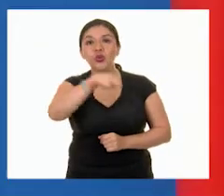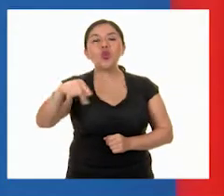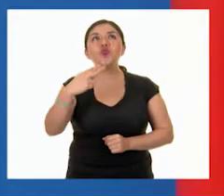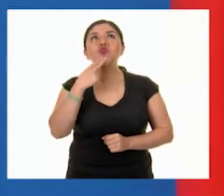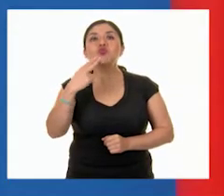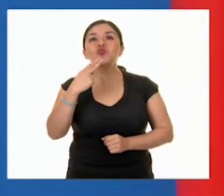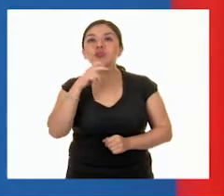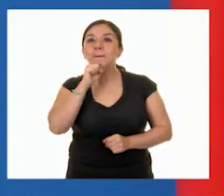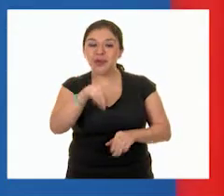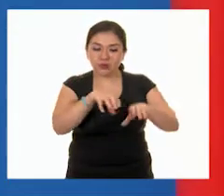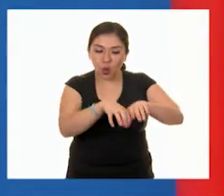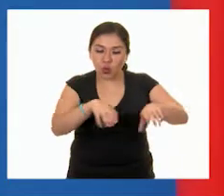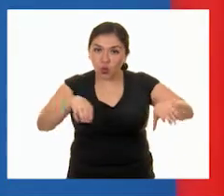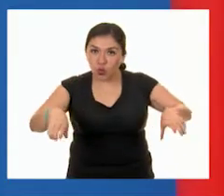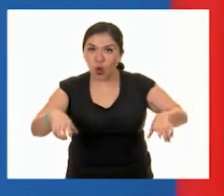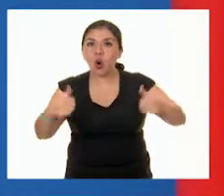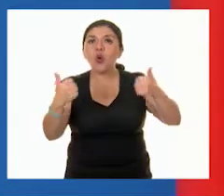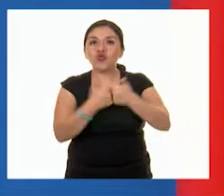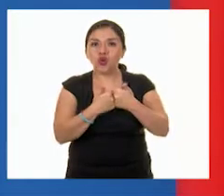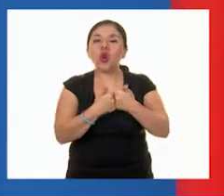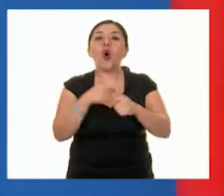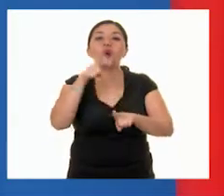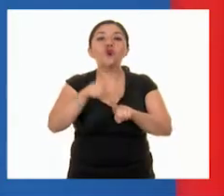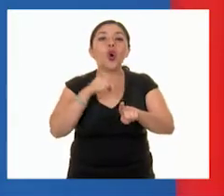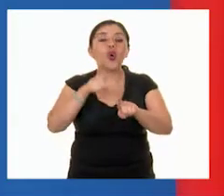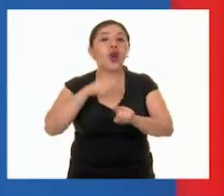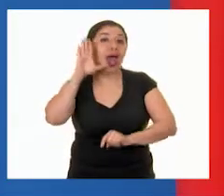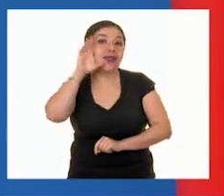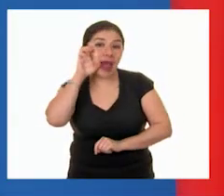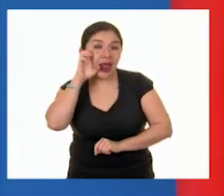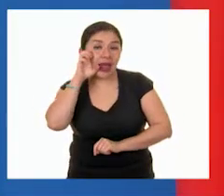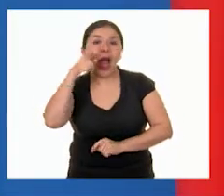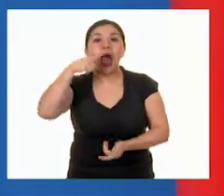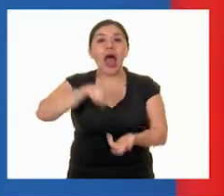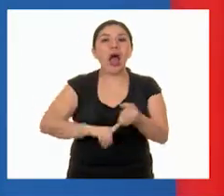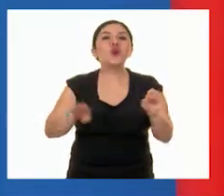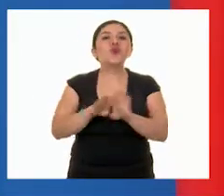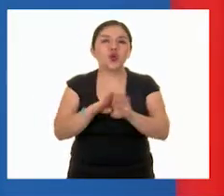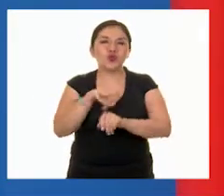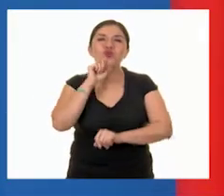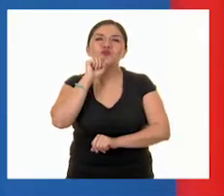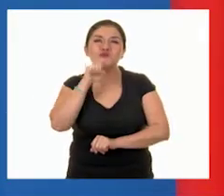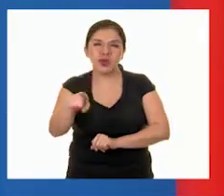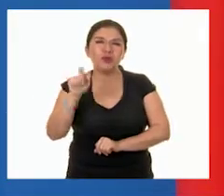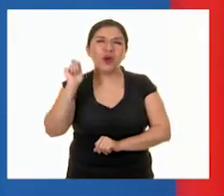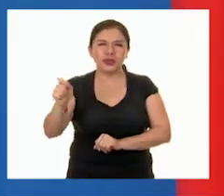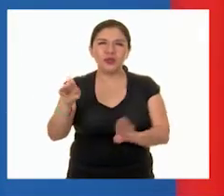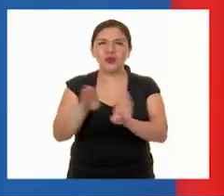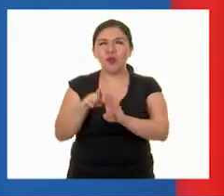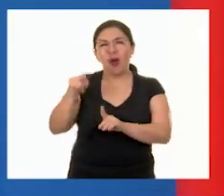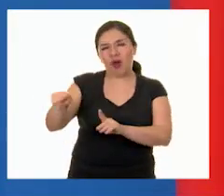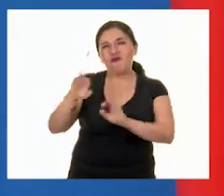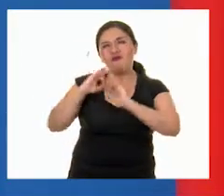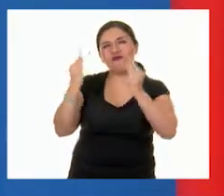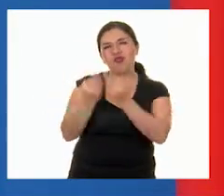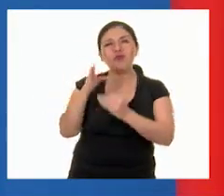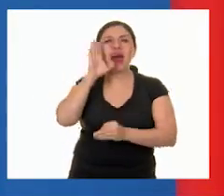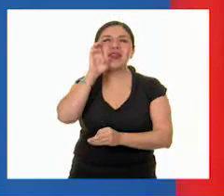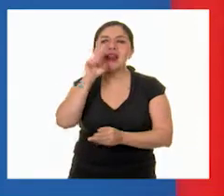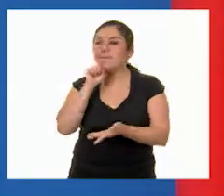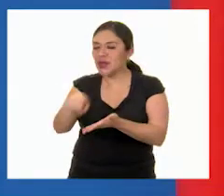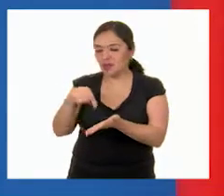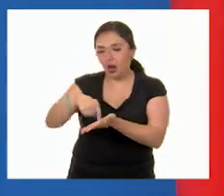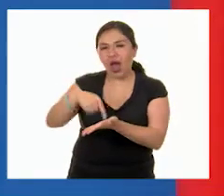usaremos los cubos de color naranja para representar precisamente los del prisma naranja que vienen en el